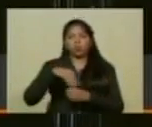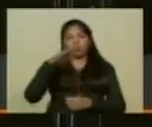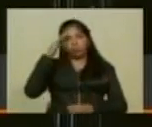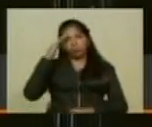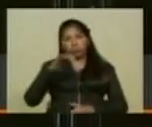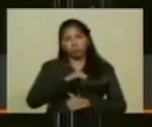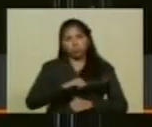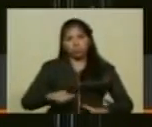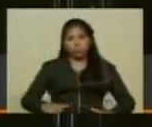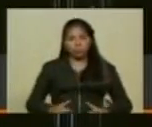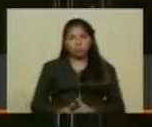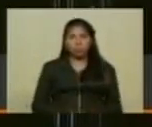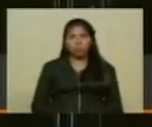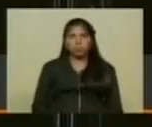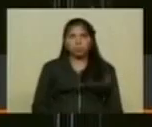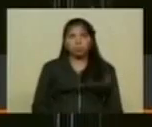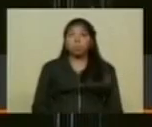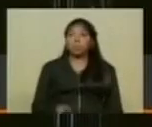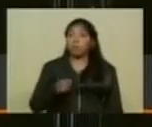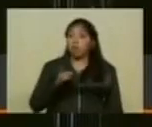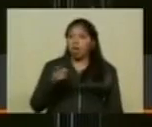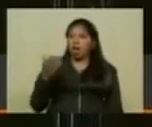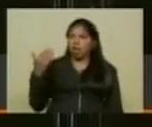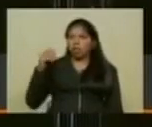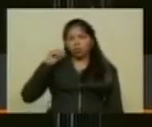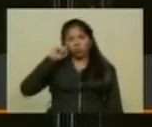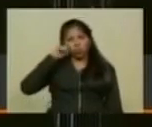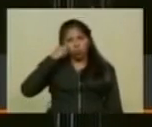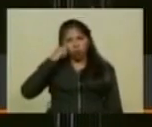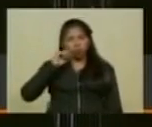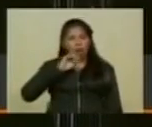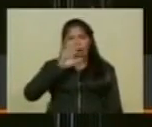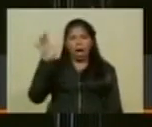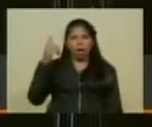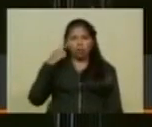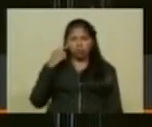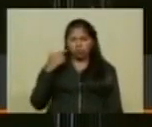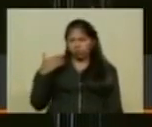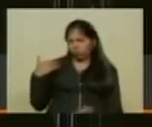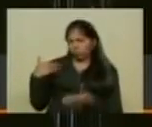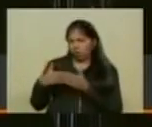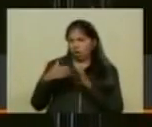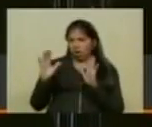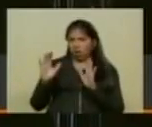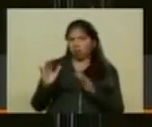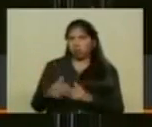Bolivariana. Y en ese entonces recuerdo clarito, como que fuera ahorita,